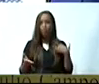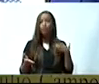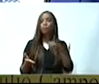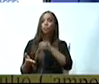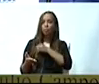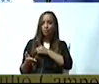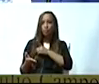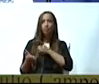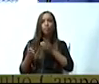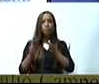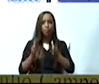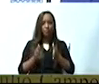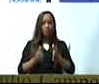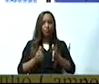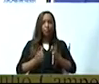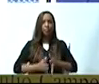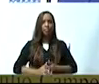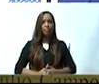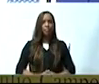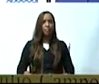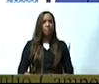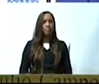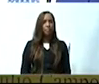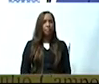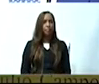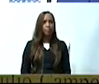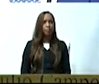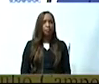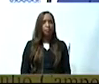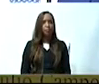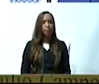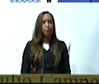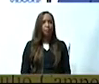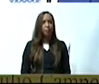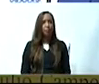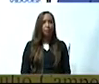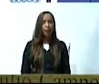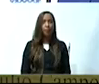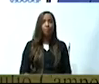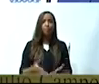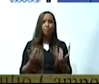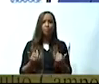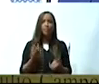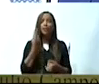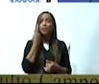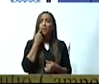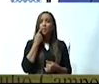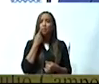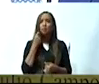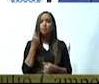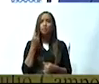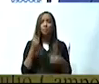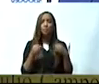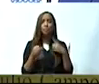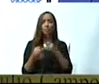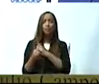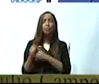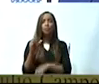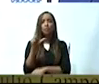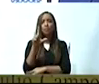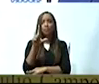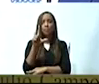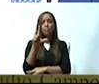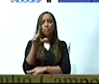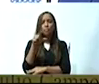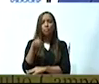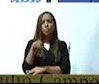Yo me inscribo en las palabras del colega Lupe Núñez, que hace parte, o yo hago parte con él en la Comisión